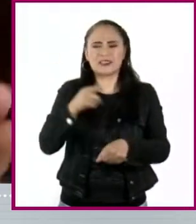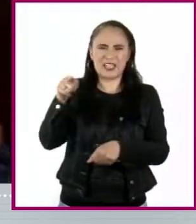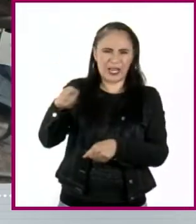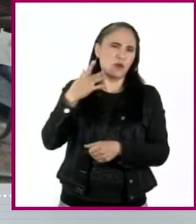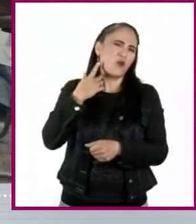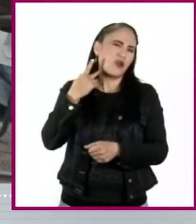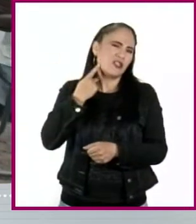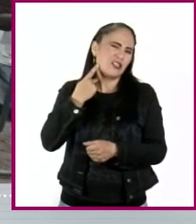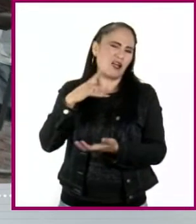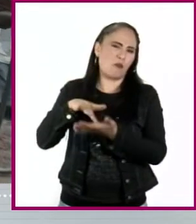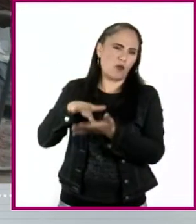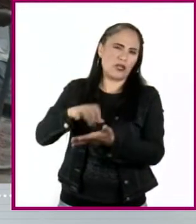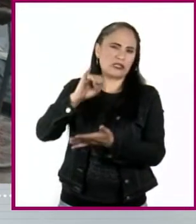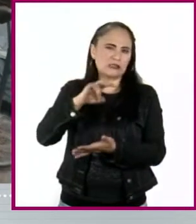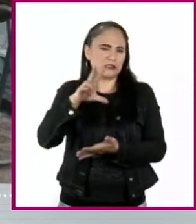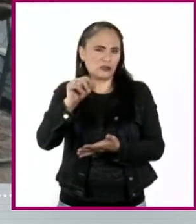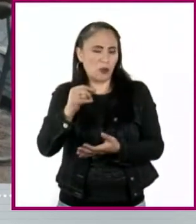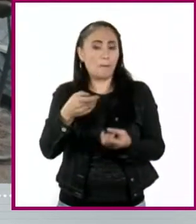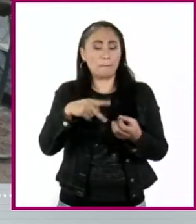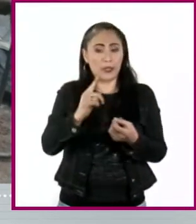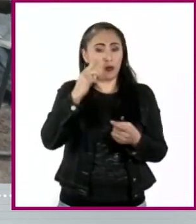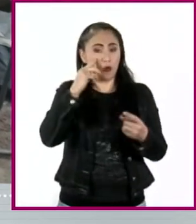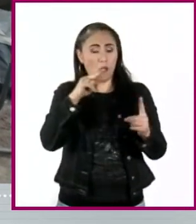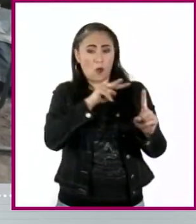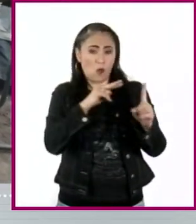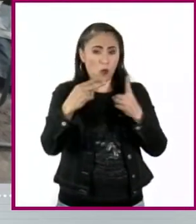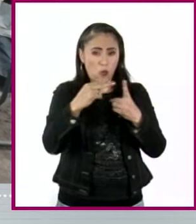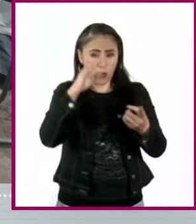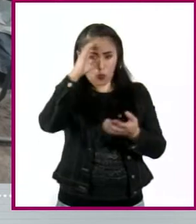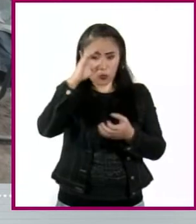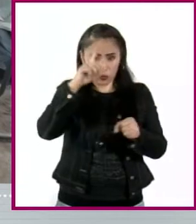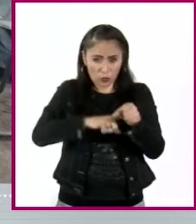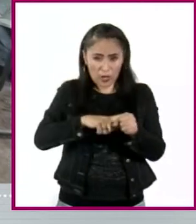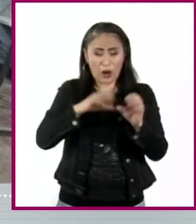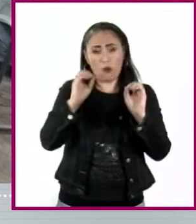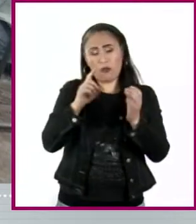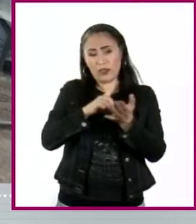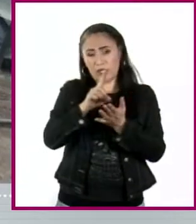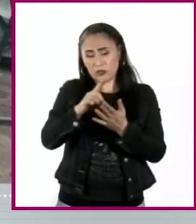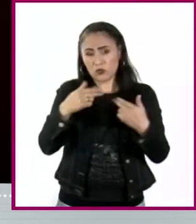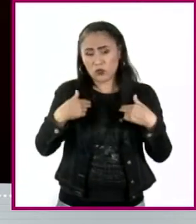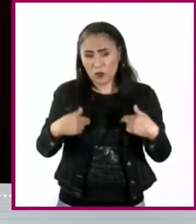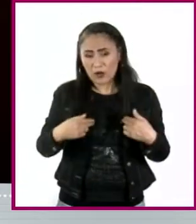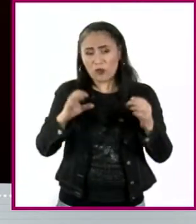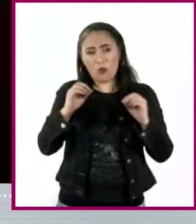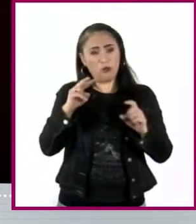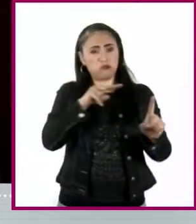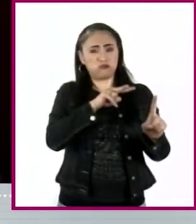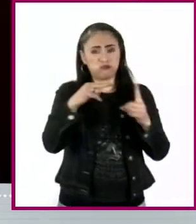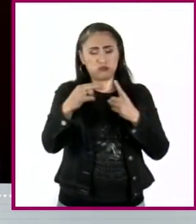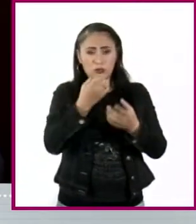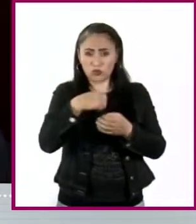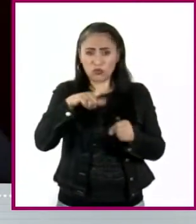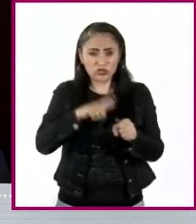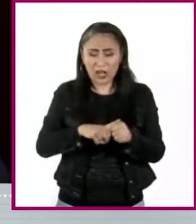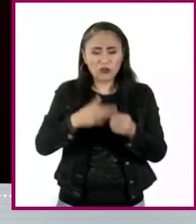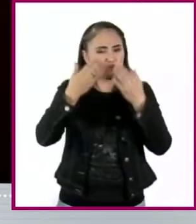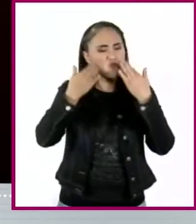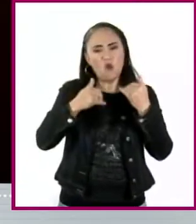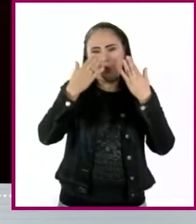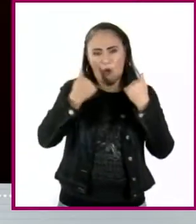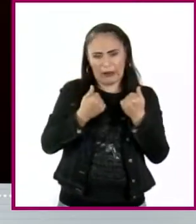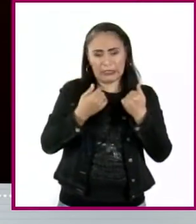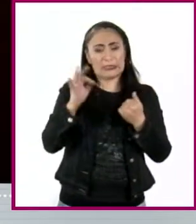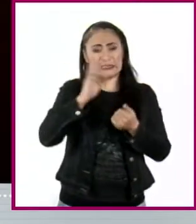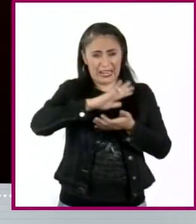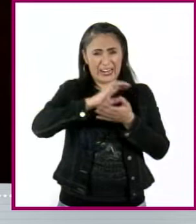enfoque cultural, el enfoque de derechos humanos o el enfoque a veces social en general, y eso dará una mayor integridad